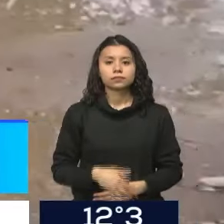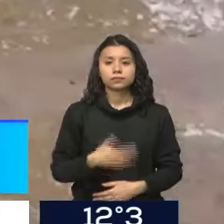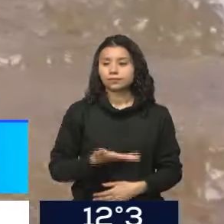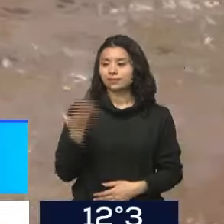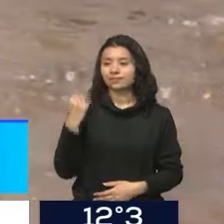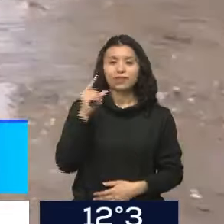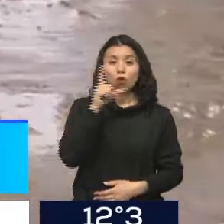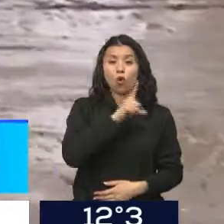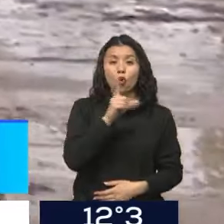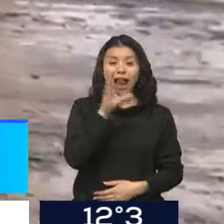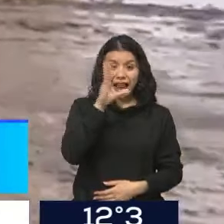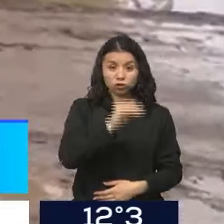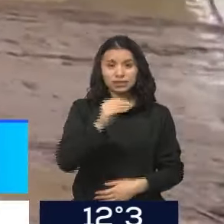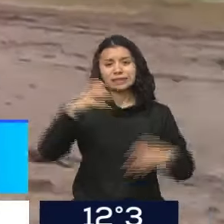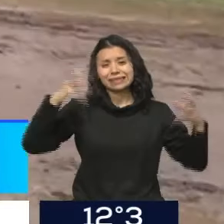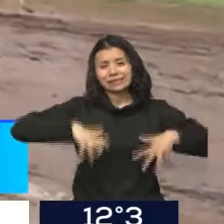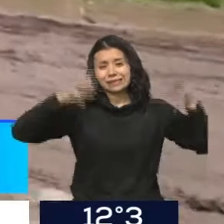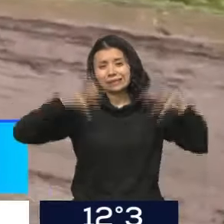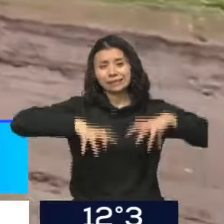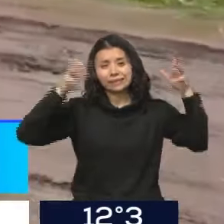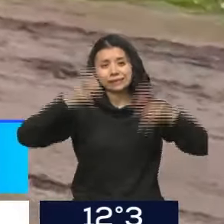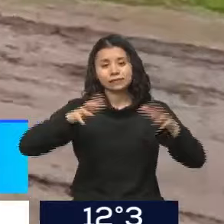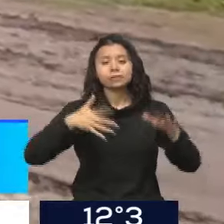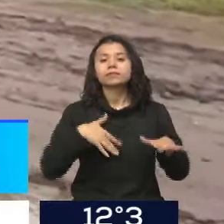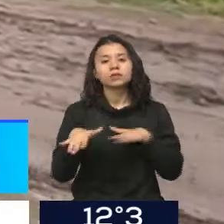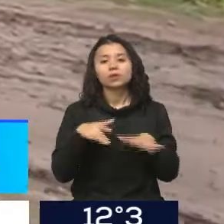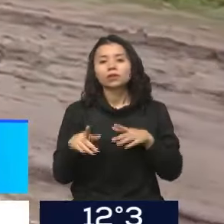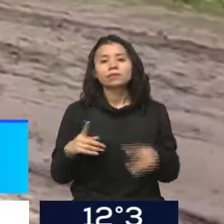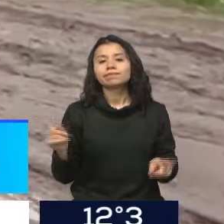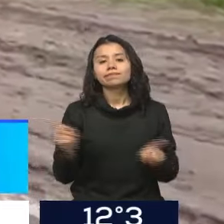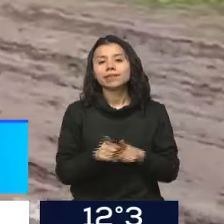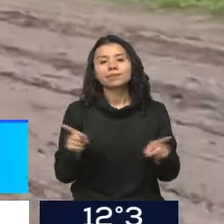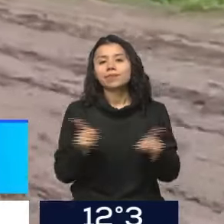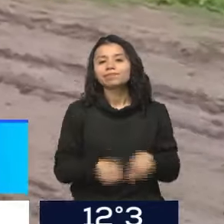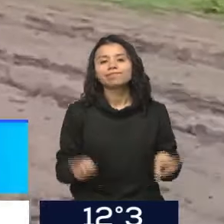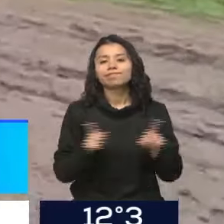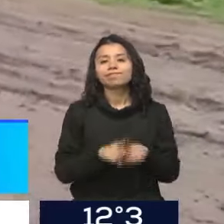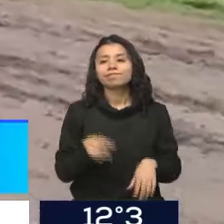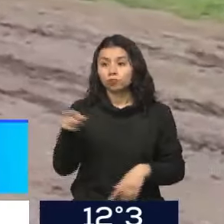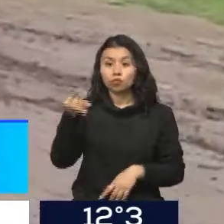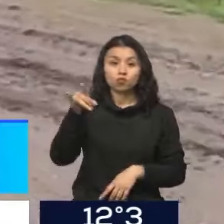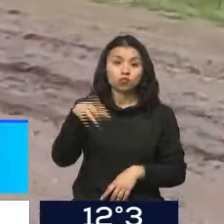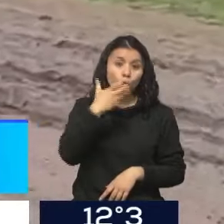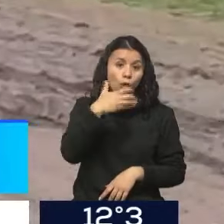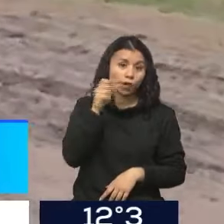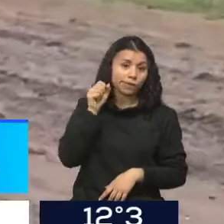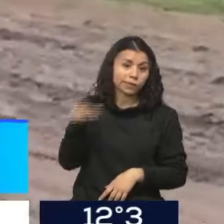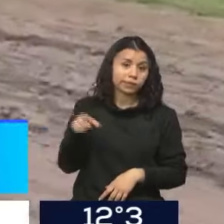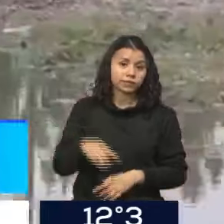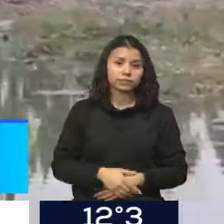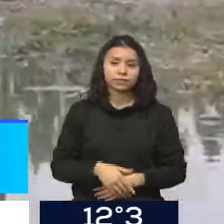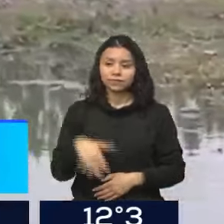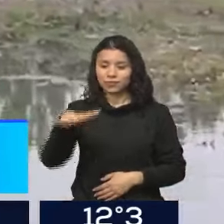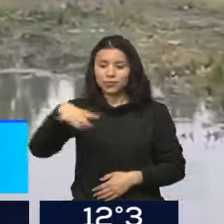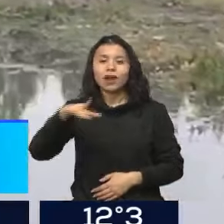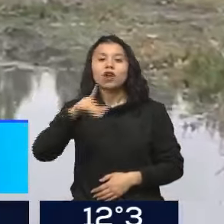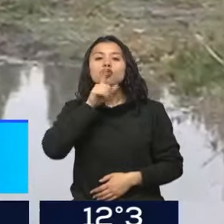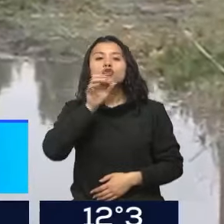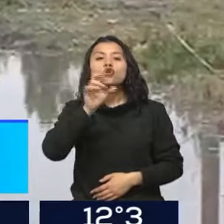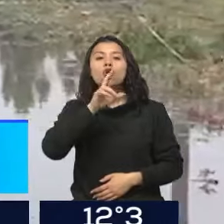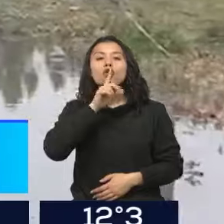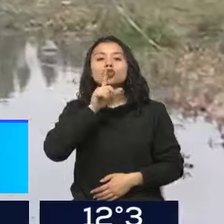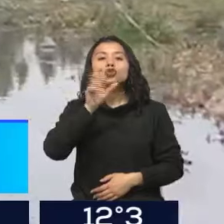lunes desnudó una situación que se viene repitiendo desde hace varios años en Tunuyán. Los vecinos en el Totoral denunciaron que el